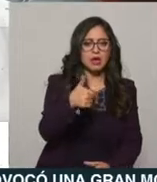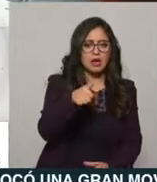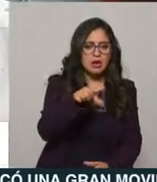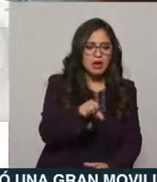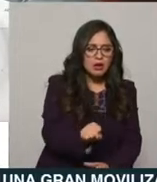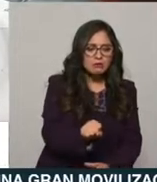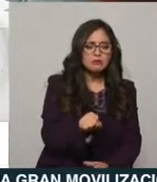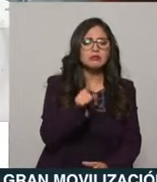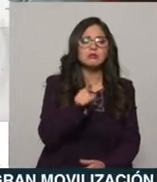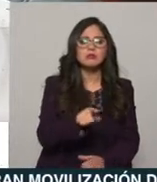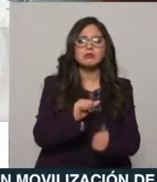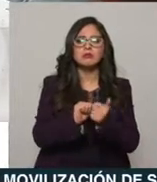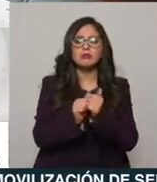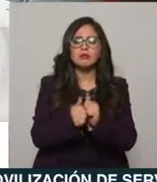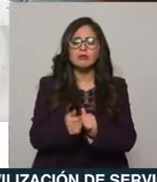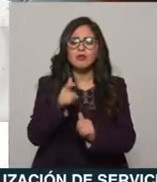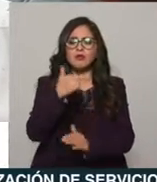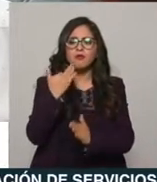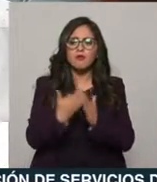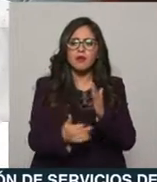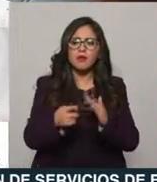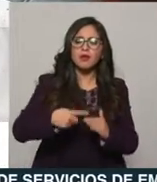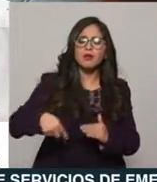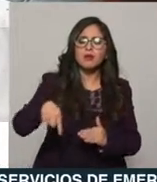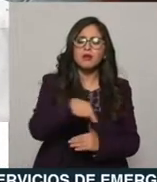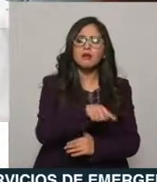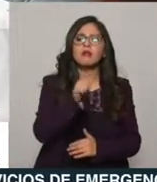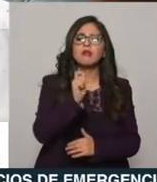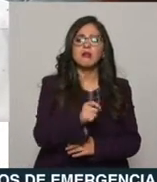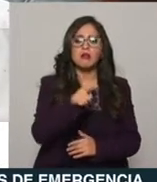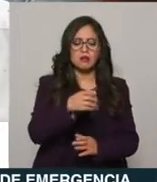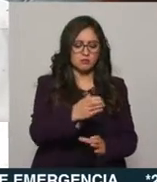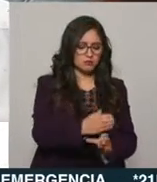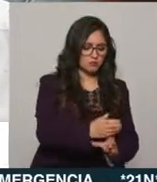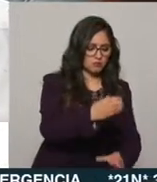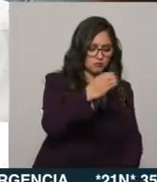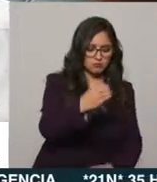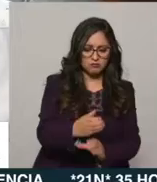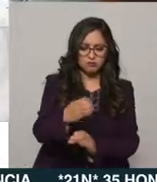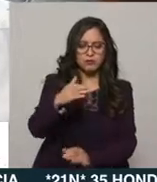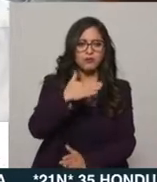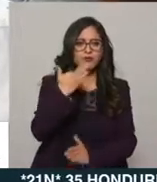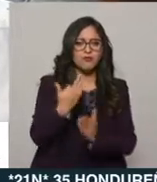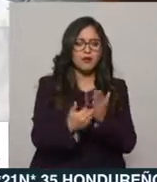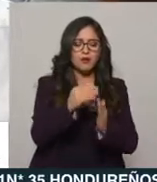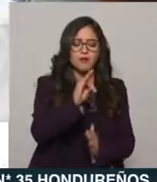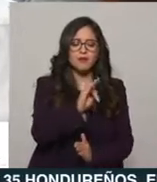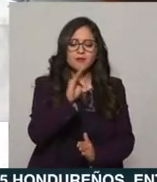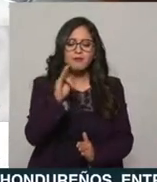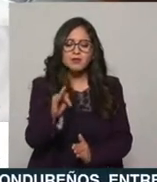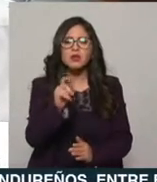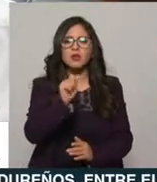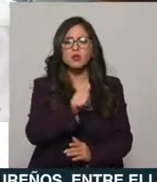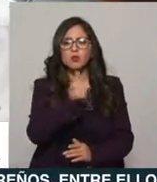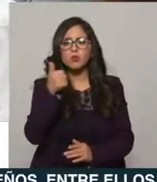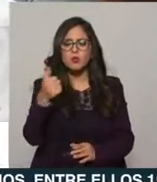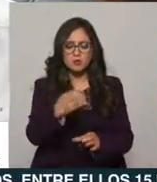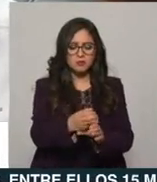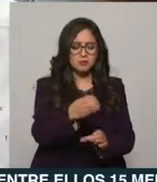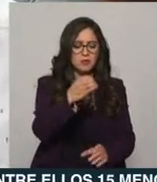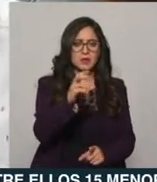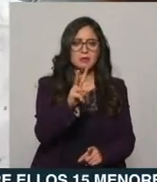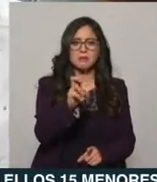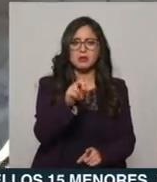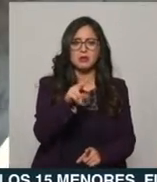de prevención que hay en relación a ver si acaso los tanques están vencidos o no están vencidos. La mayoría, muchos de ellos están vencidos